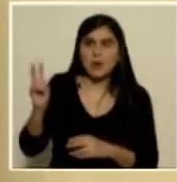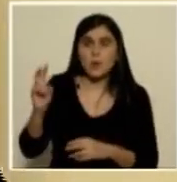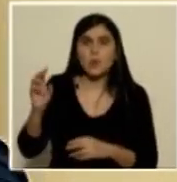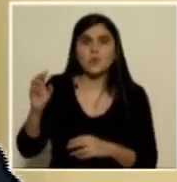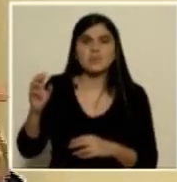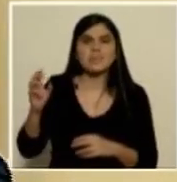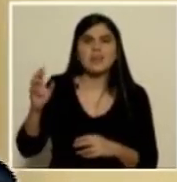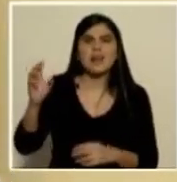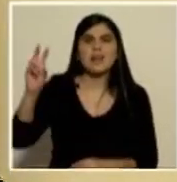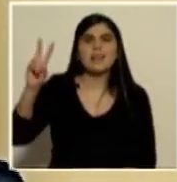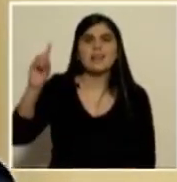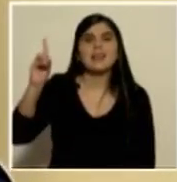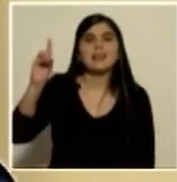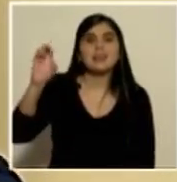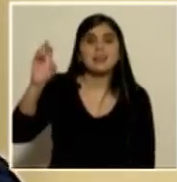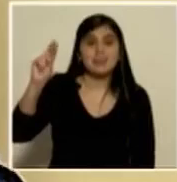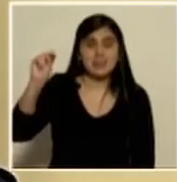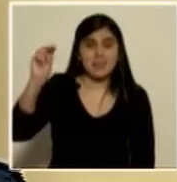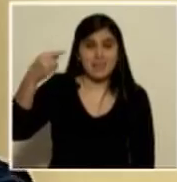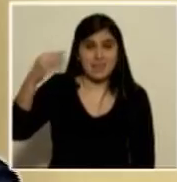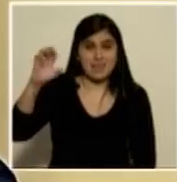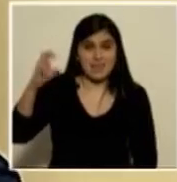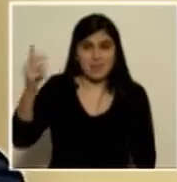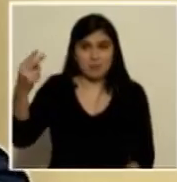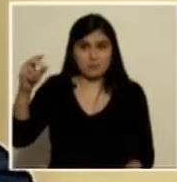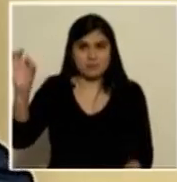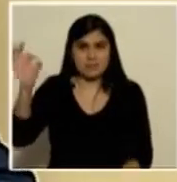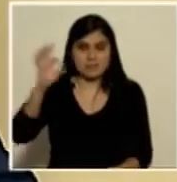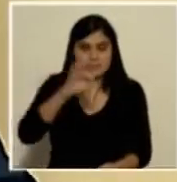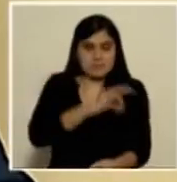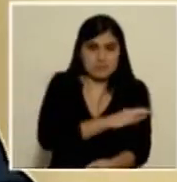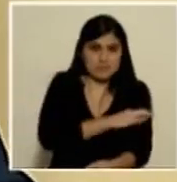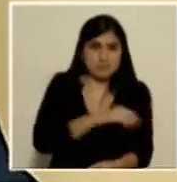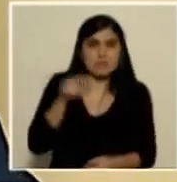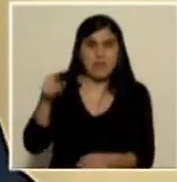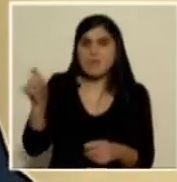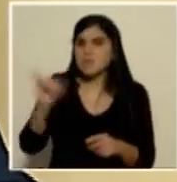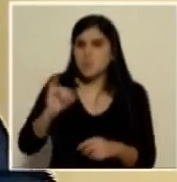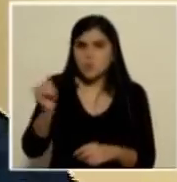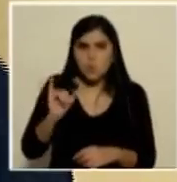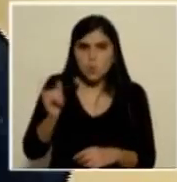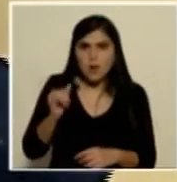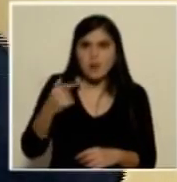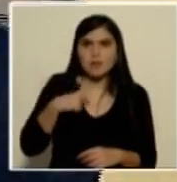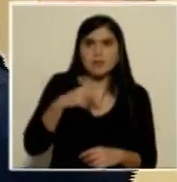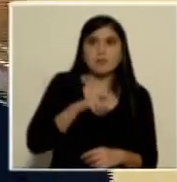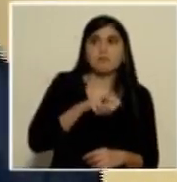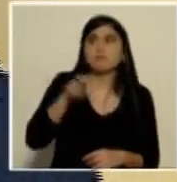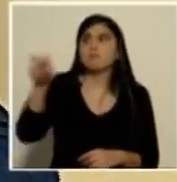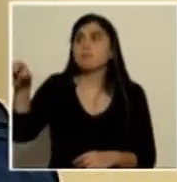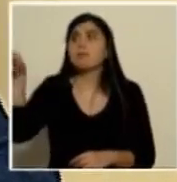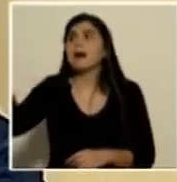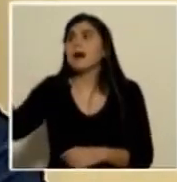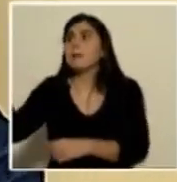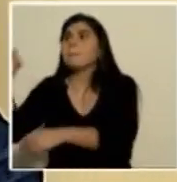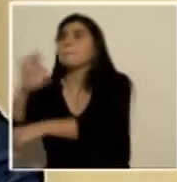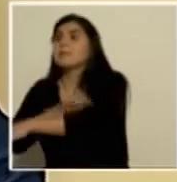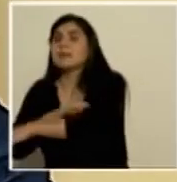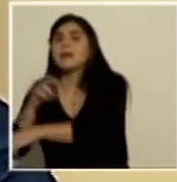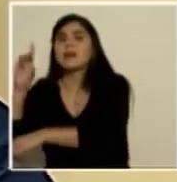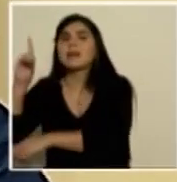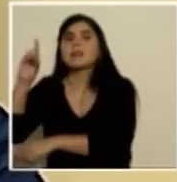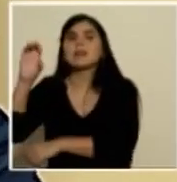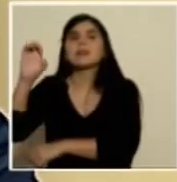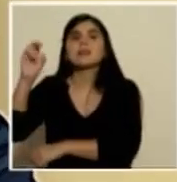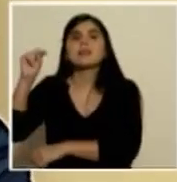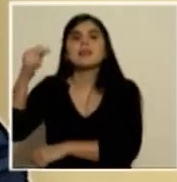se mueve la gente de un lado a otro y dónde es que están los diferentes casos y cómo alguien se va para un lado, lo pica el zancudo allá y vuelve. Es